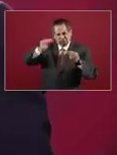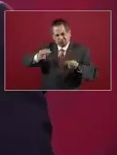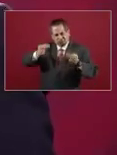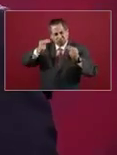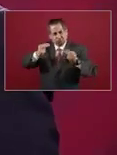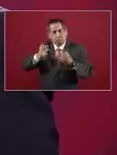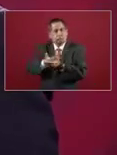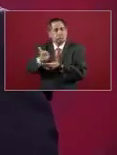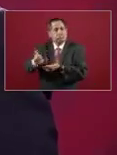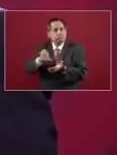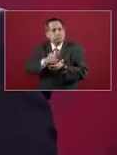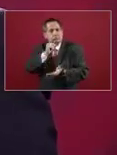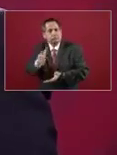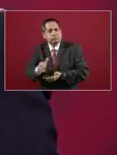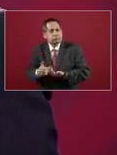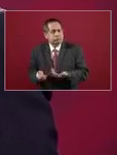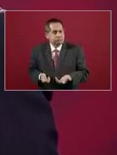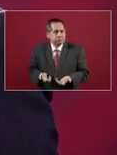no pagaban,